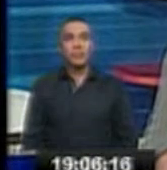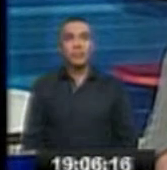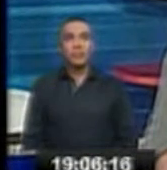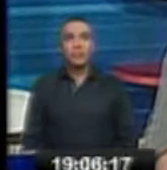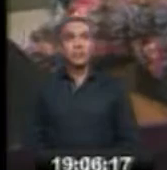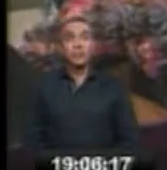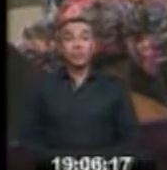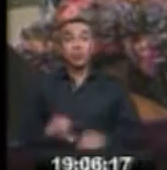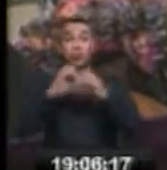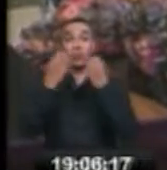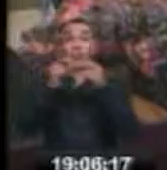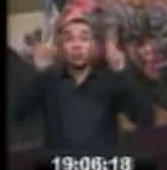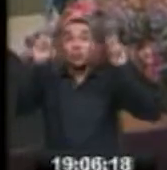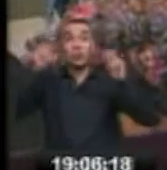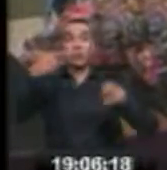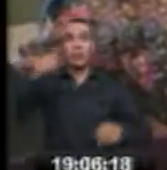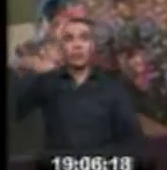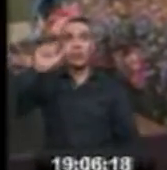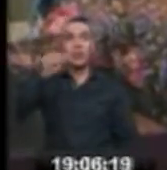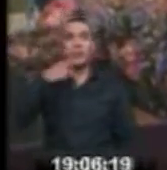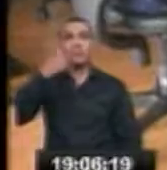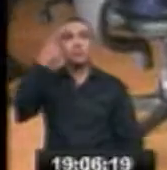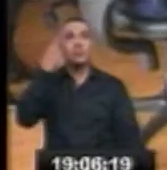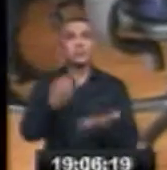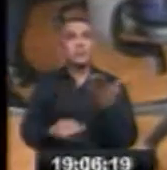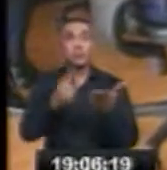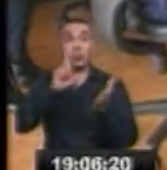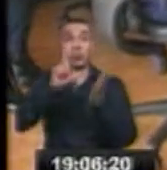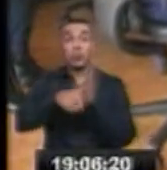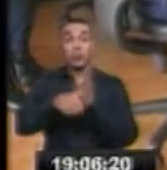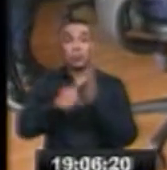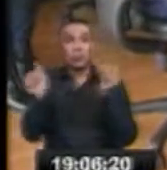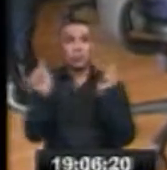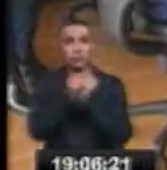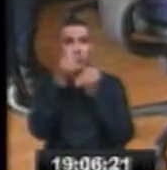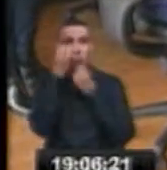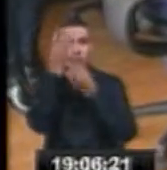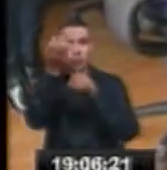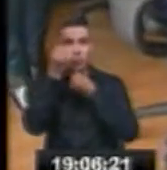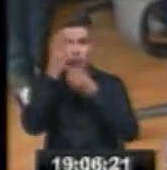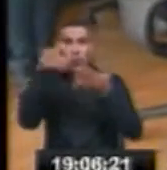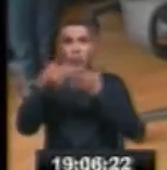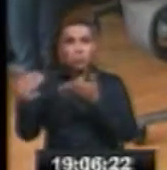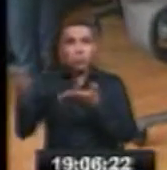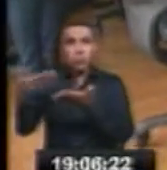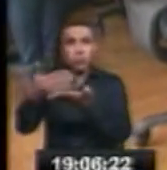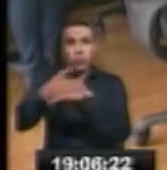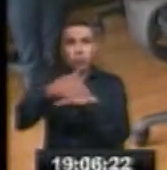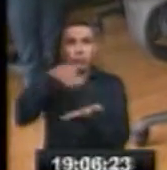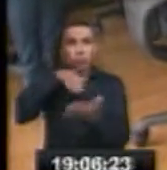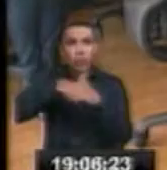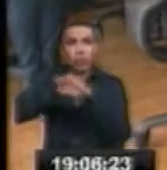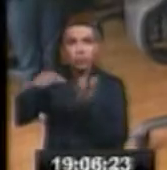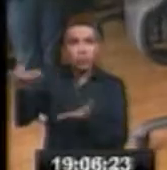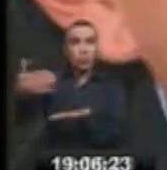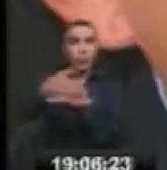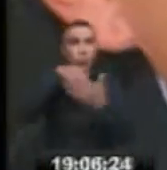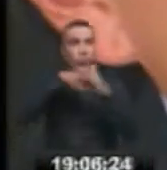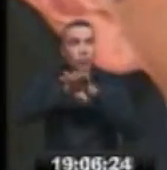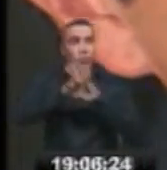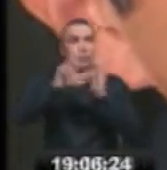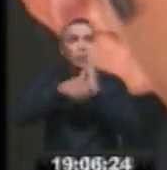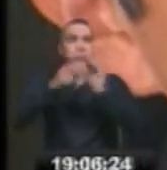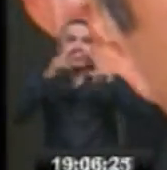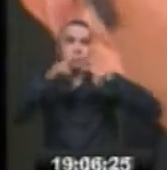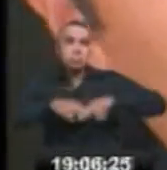En la comisión del caso Gabela, los asesores parlamentarios, luego de relacionar la información recabada por las comparecencias de varios funcionarios durante la